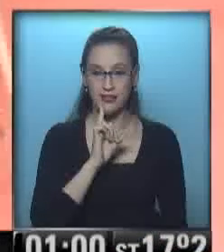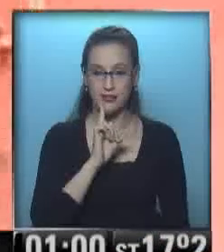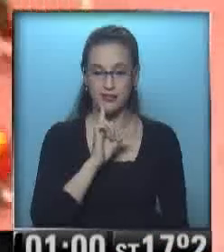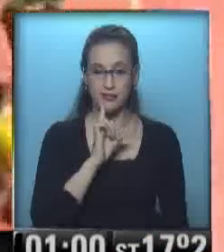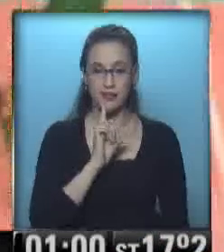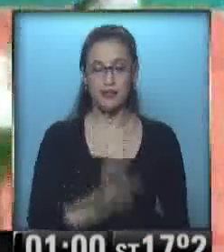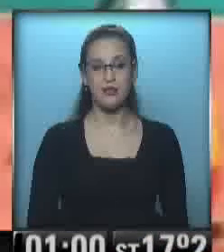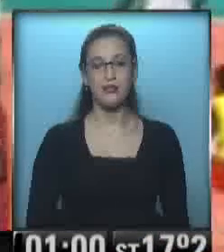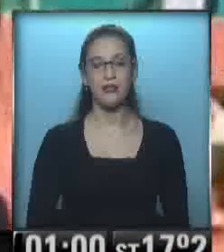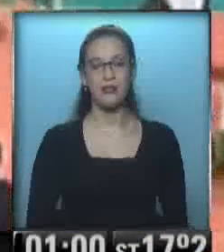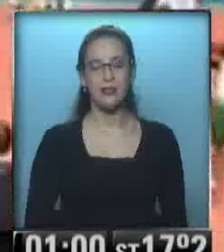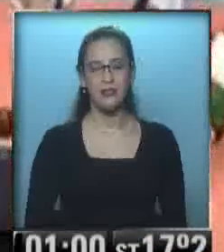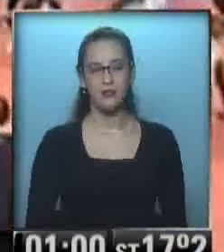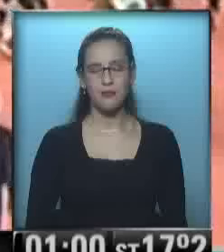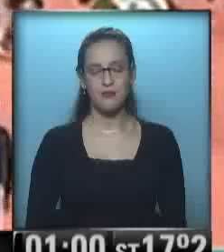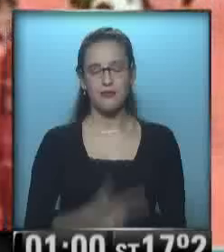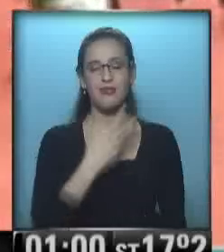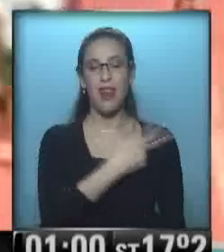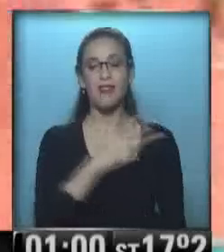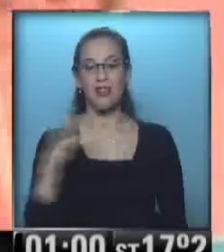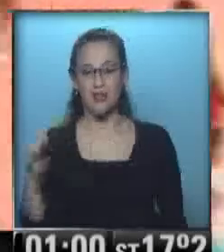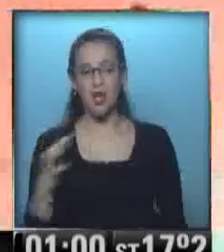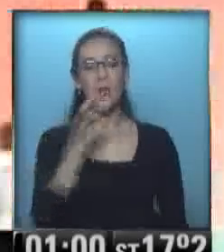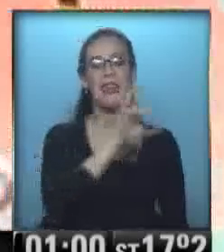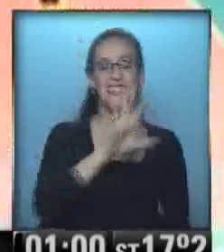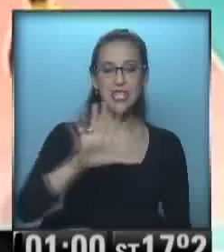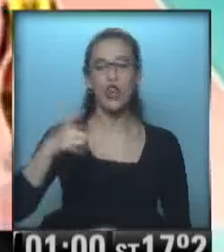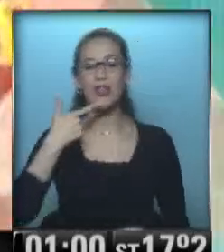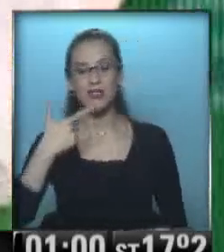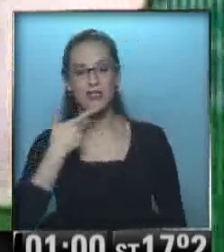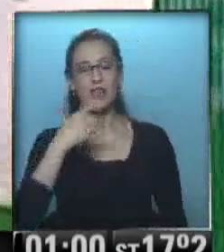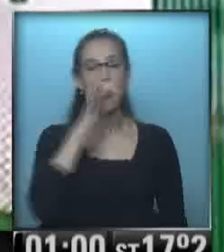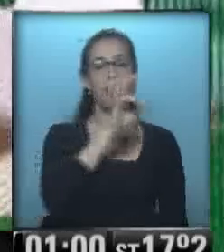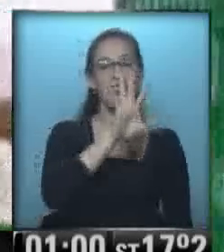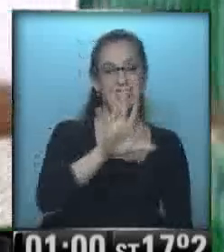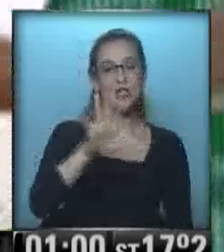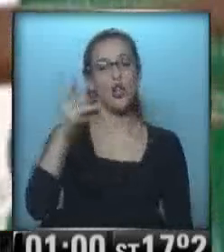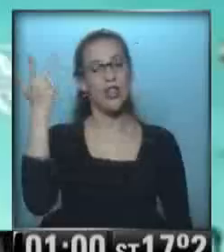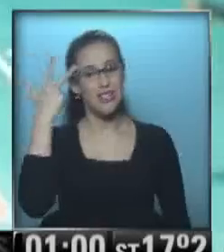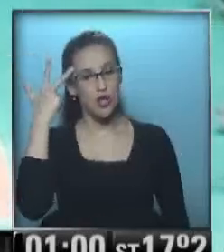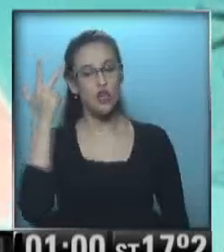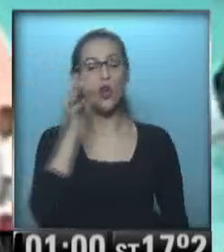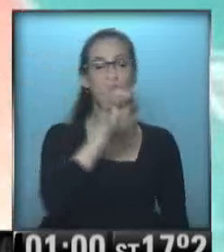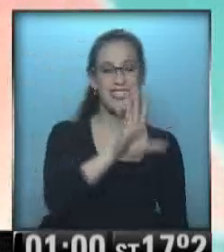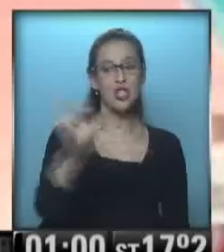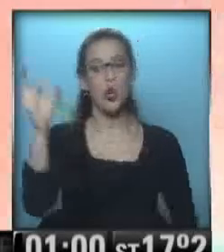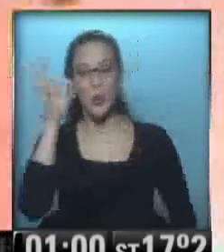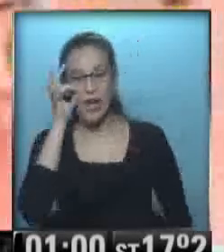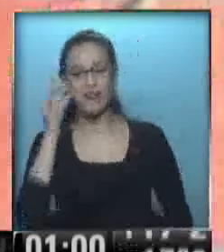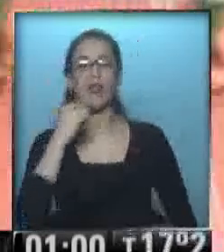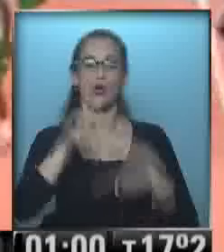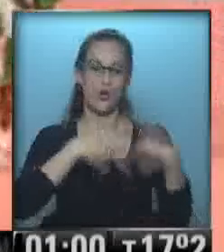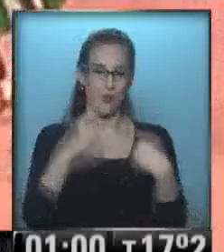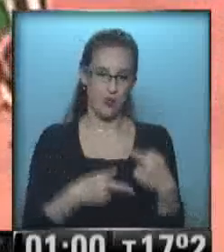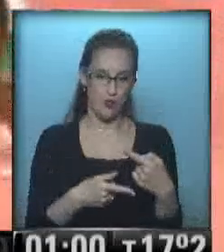con 3-0, con parciales de 25-17, 25-18, 25-20, ya pasaron a la próxima instancia. De